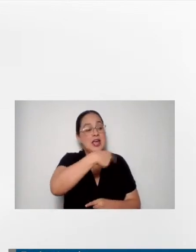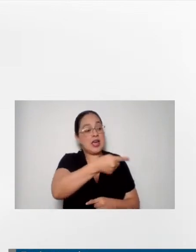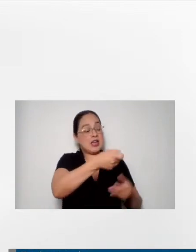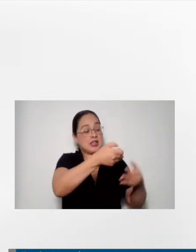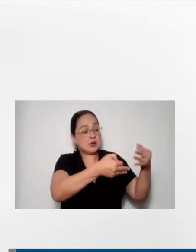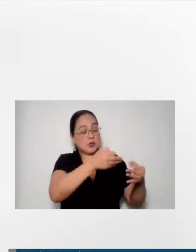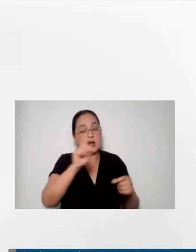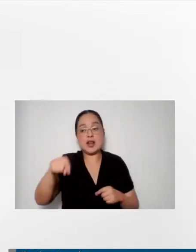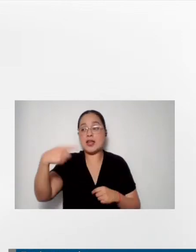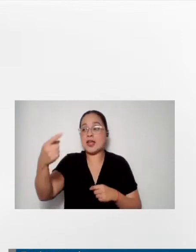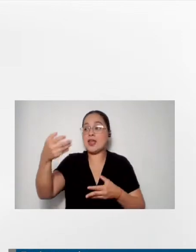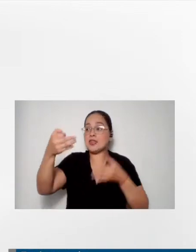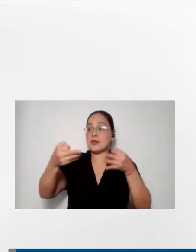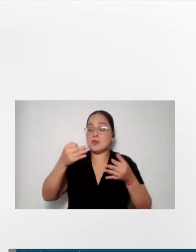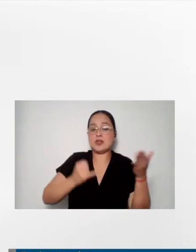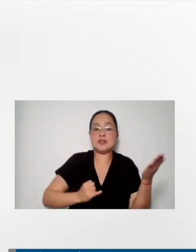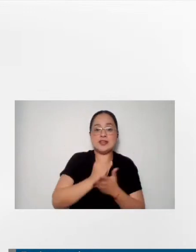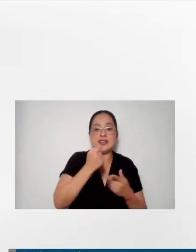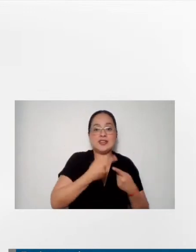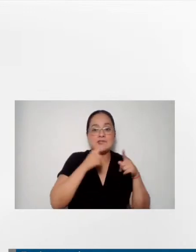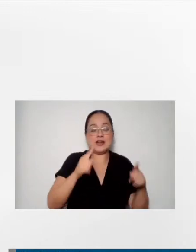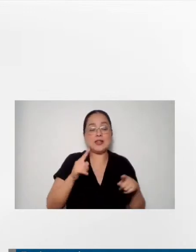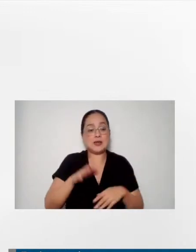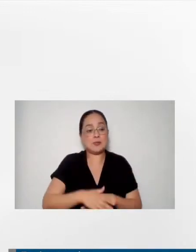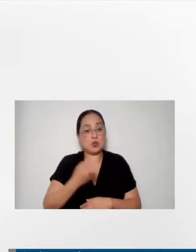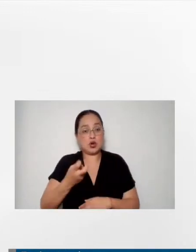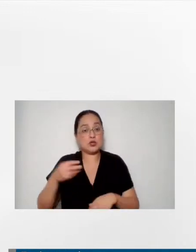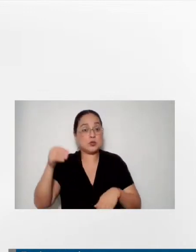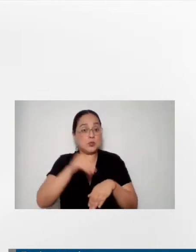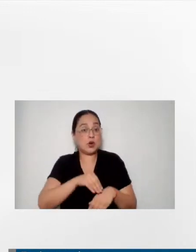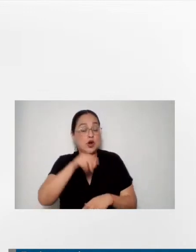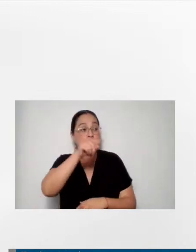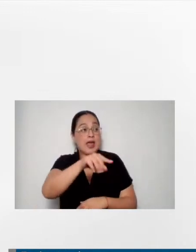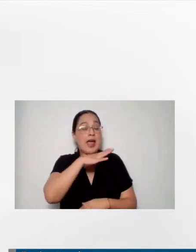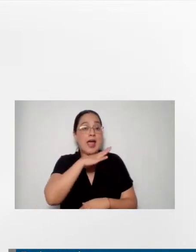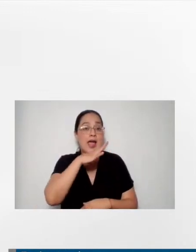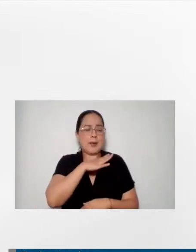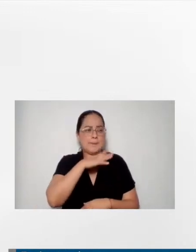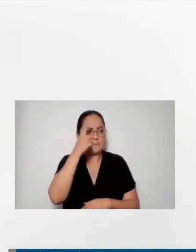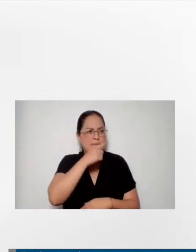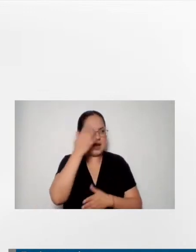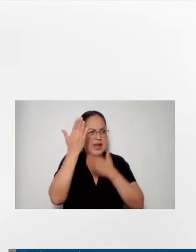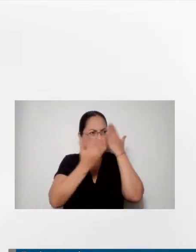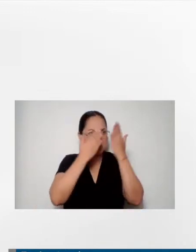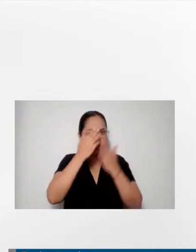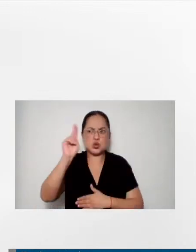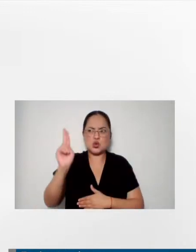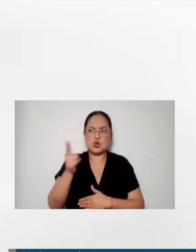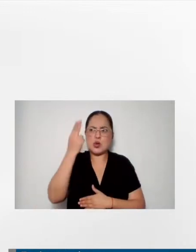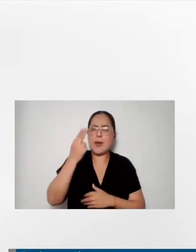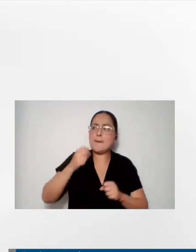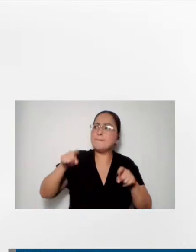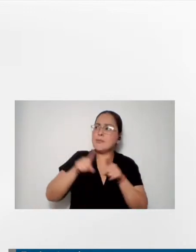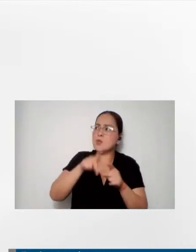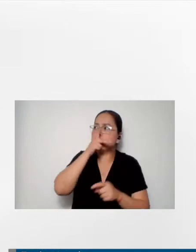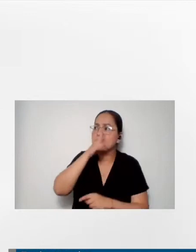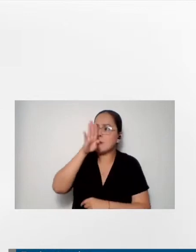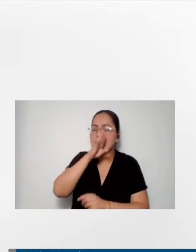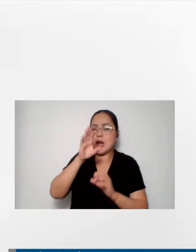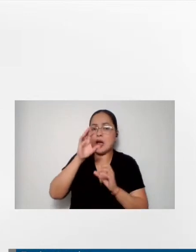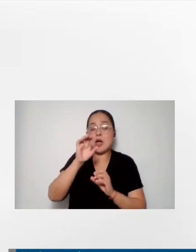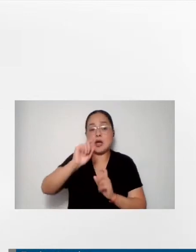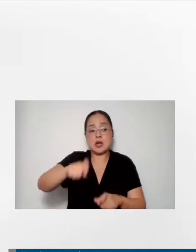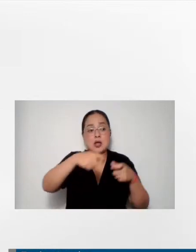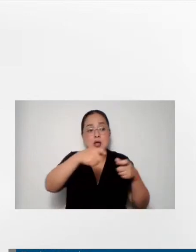si esto de los estudios incluía los gastos de titulación, ¿no? Y entonces, pues la Corte nos dijo que sí